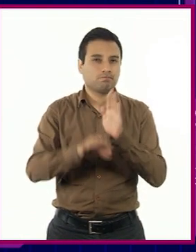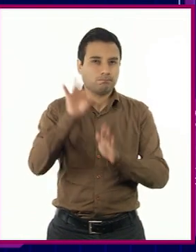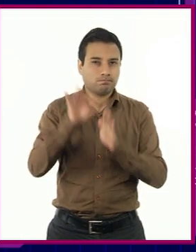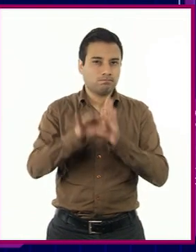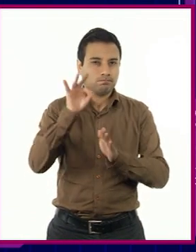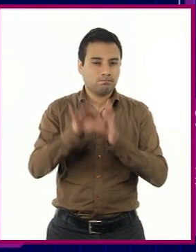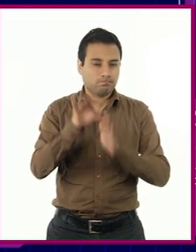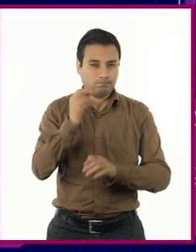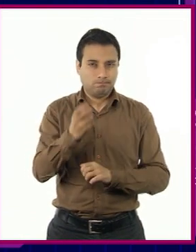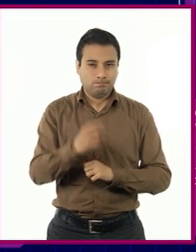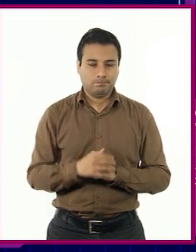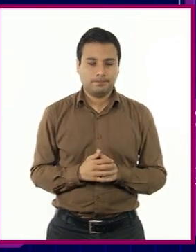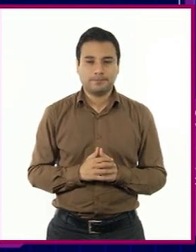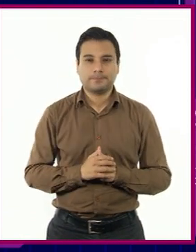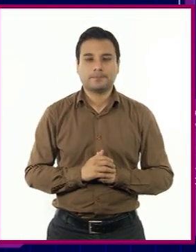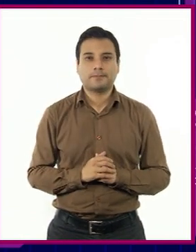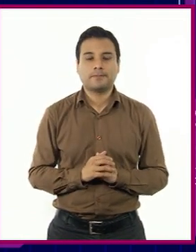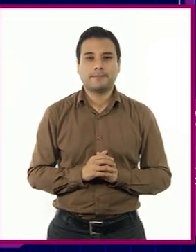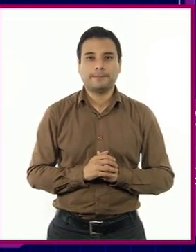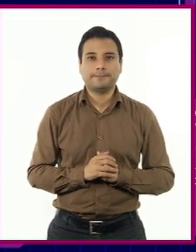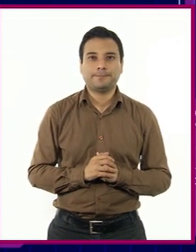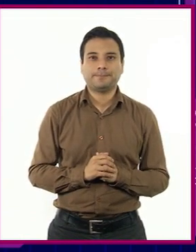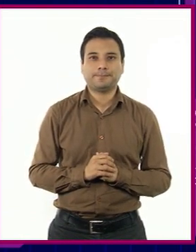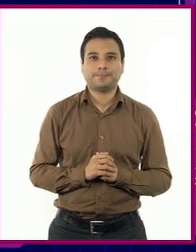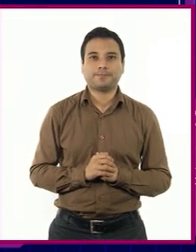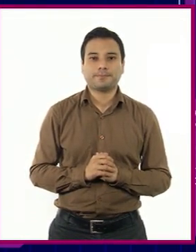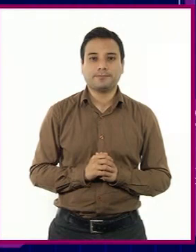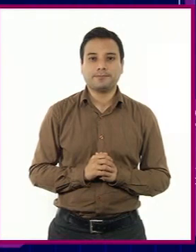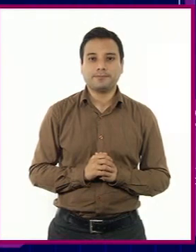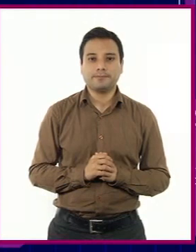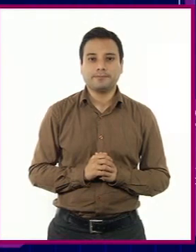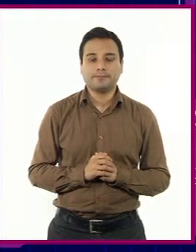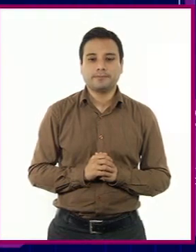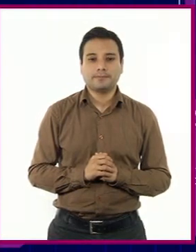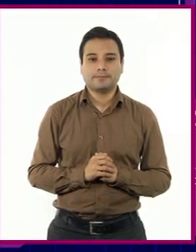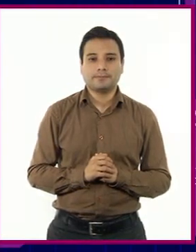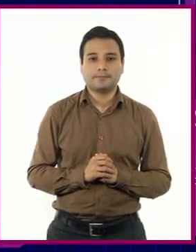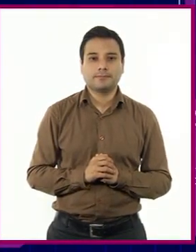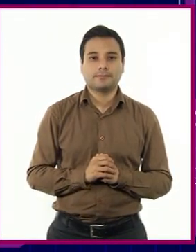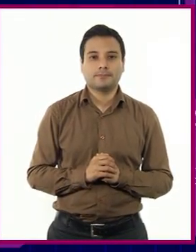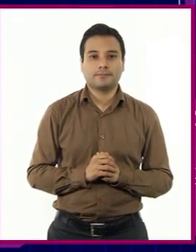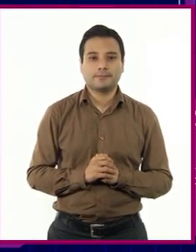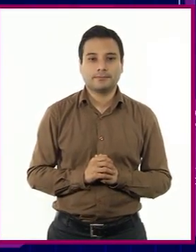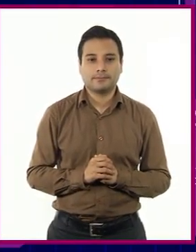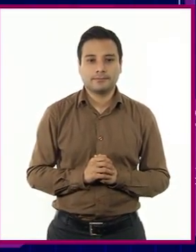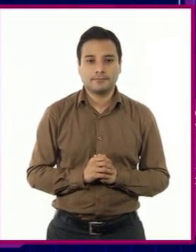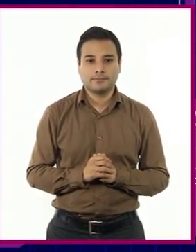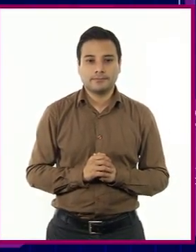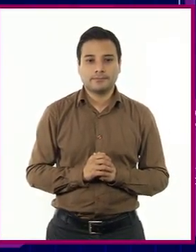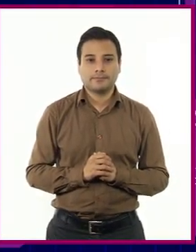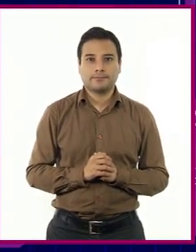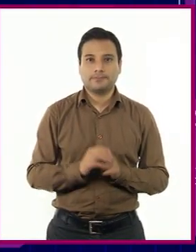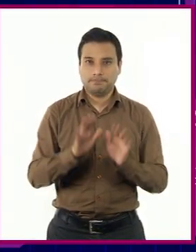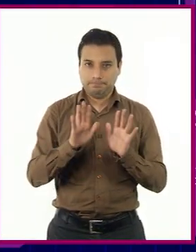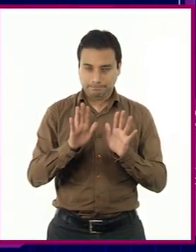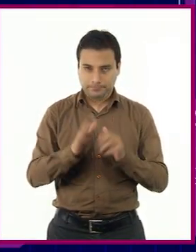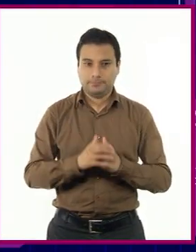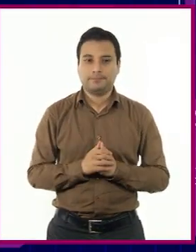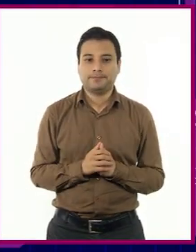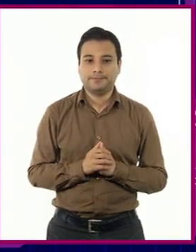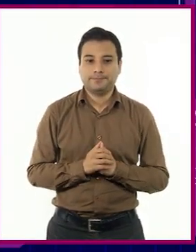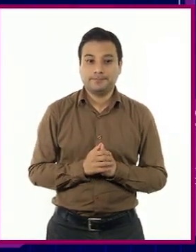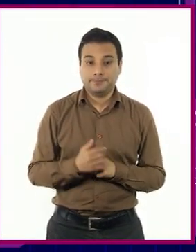y estudio de nuestra figura. En primer lugar, lo que se conoce es que al trazar la